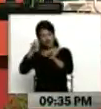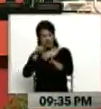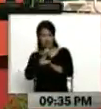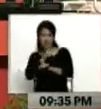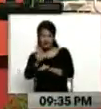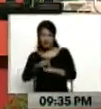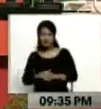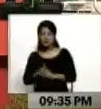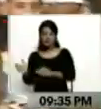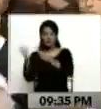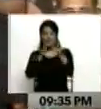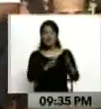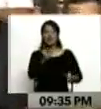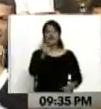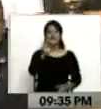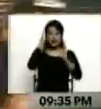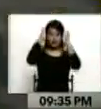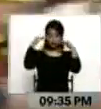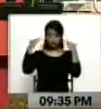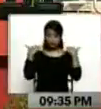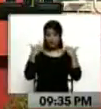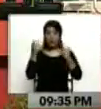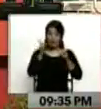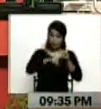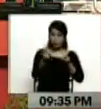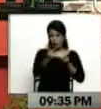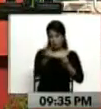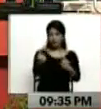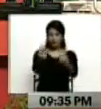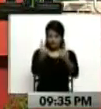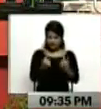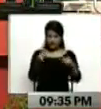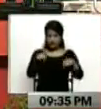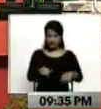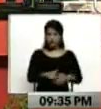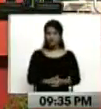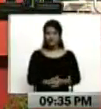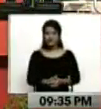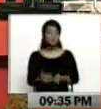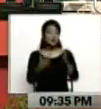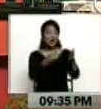consecuente Fidel madroñero y su esposa aquí